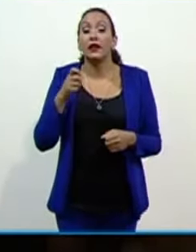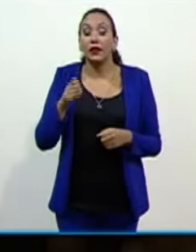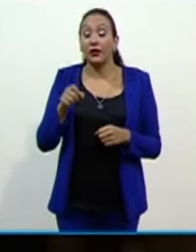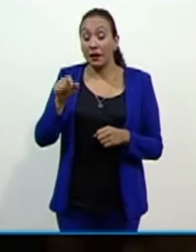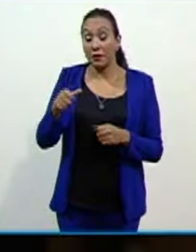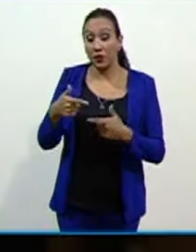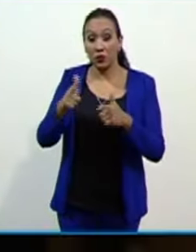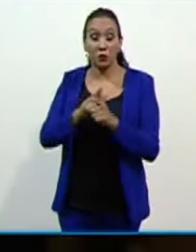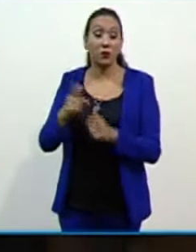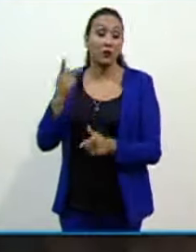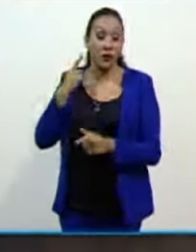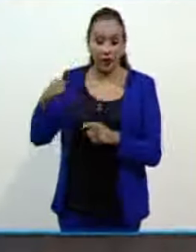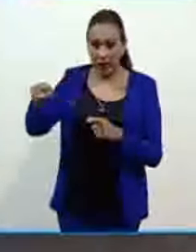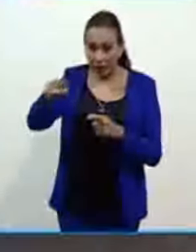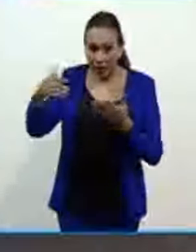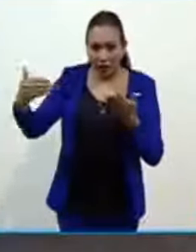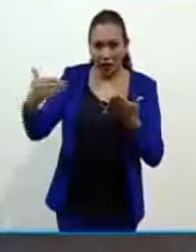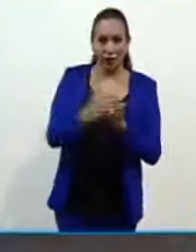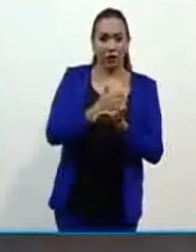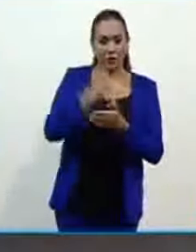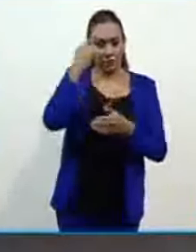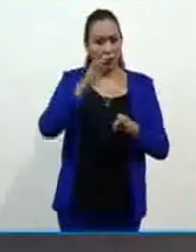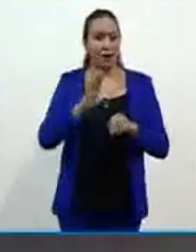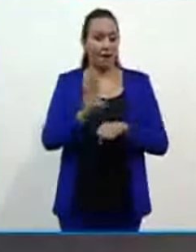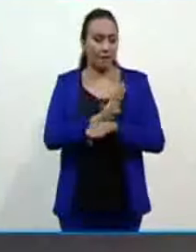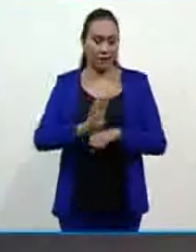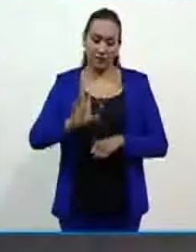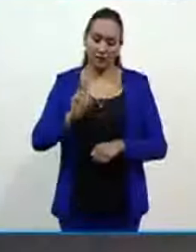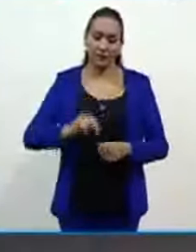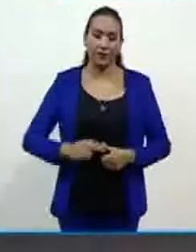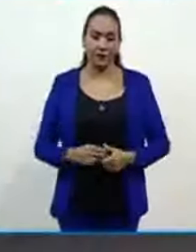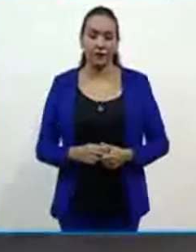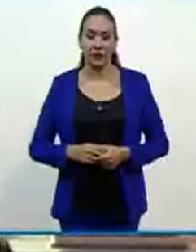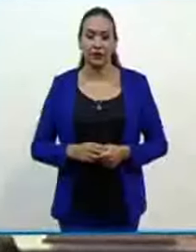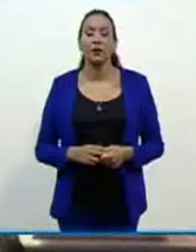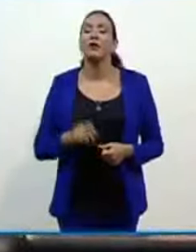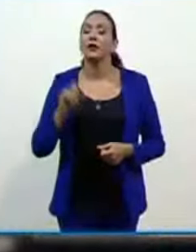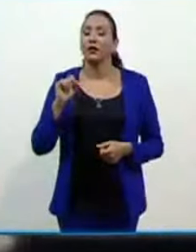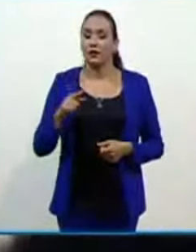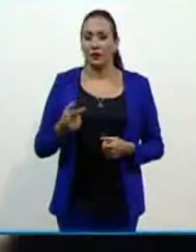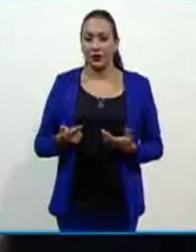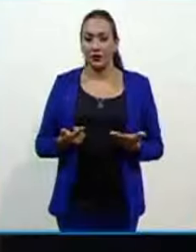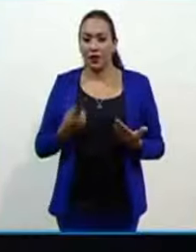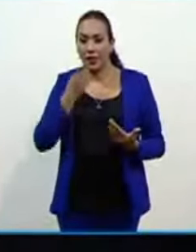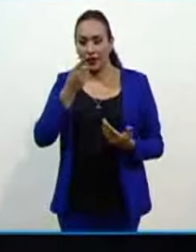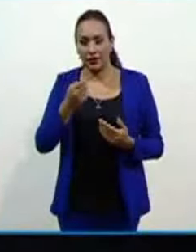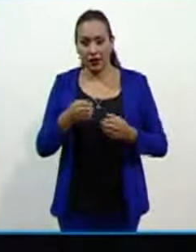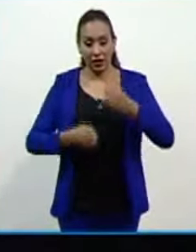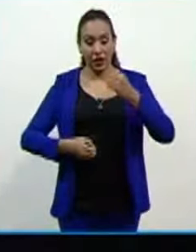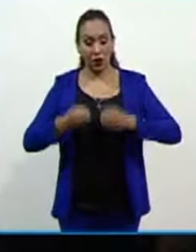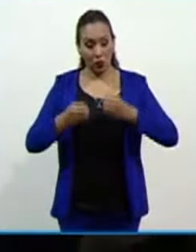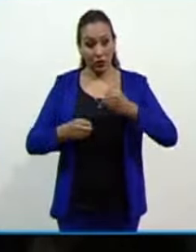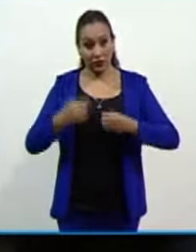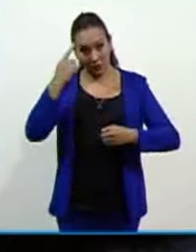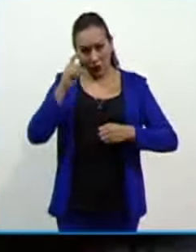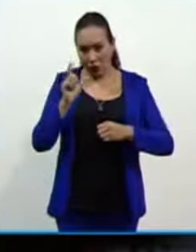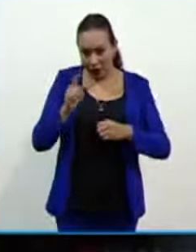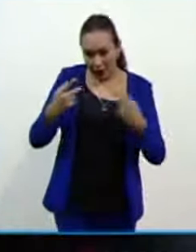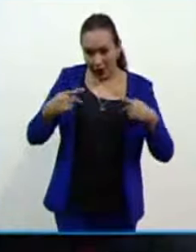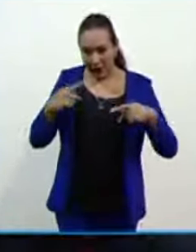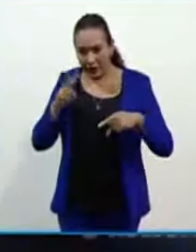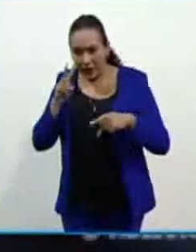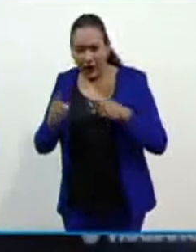públicos realizar proselitismo a favor de candidato alguno. Además, se precisa que el juicio de inconformidad será el